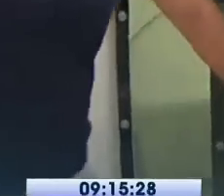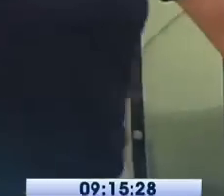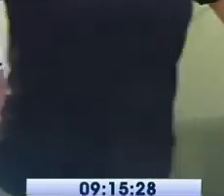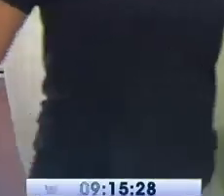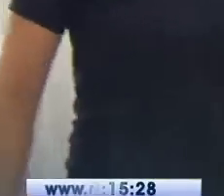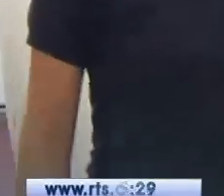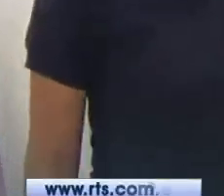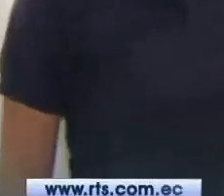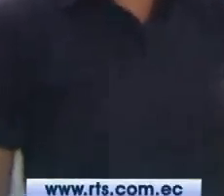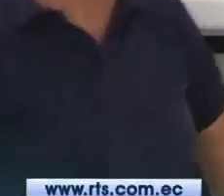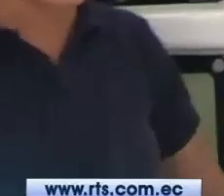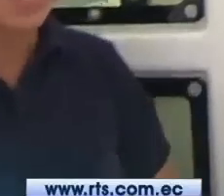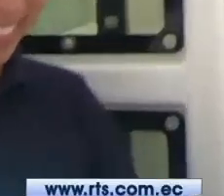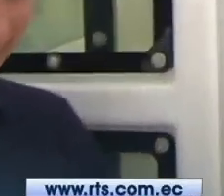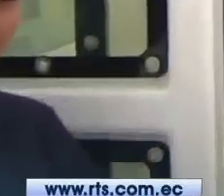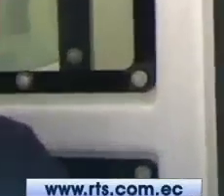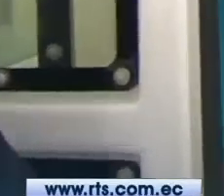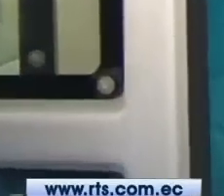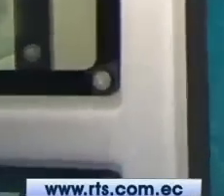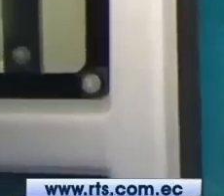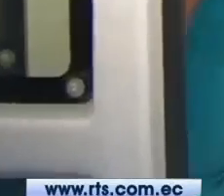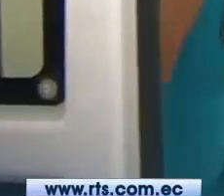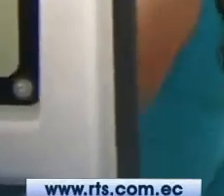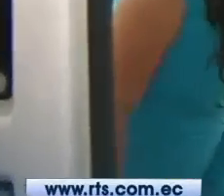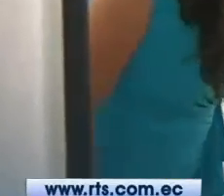Inolvidable. Y yo te lo aseguro.